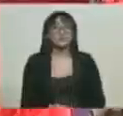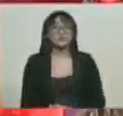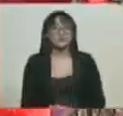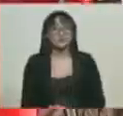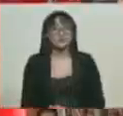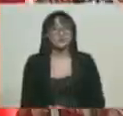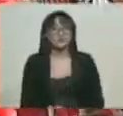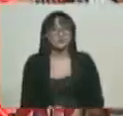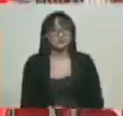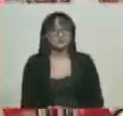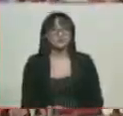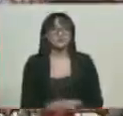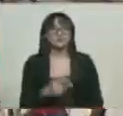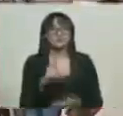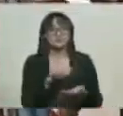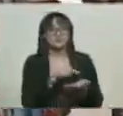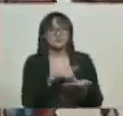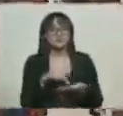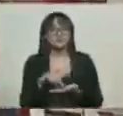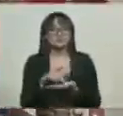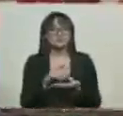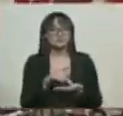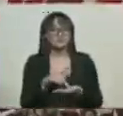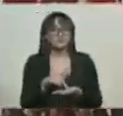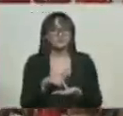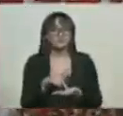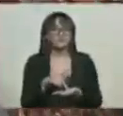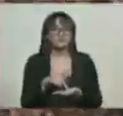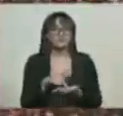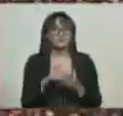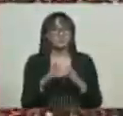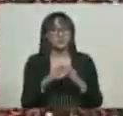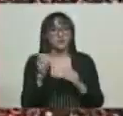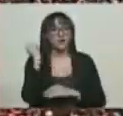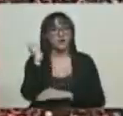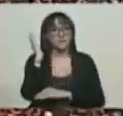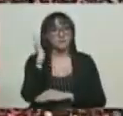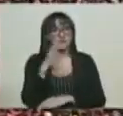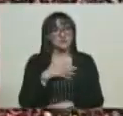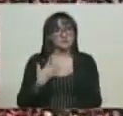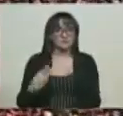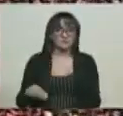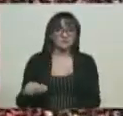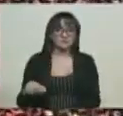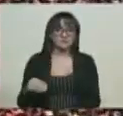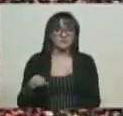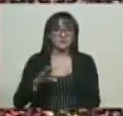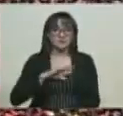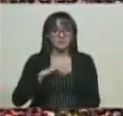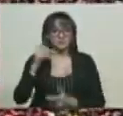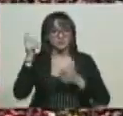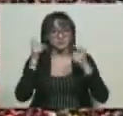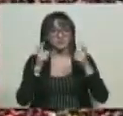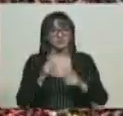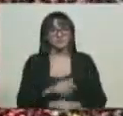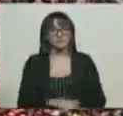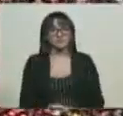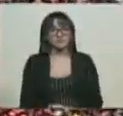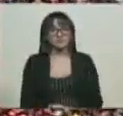He participado en todas las campañas presidenciales del comandante Hugo Chávez.